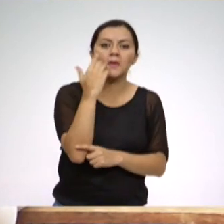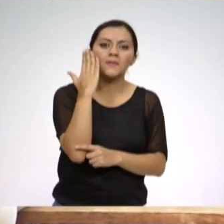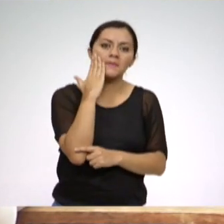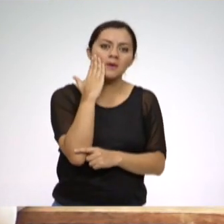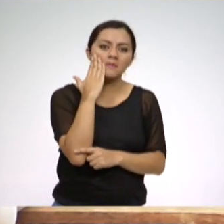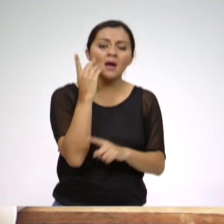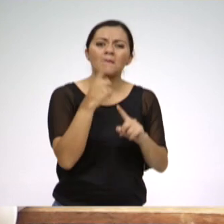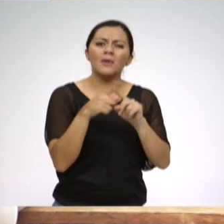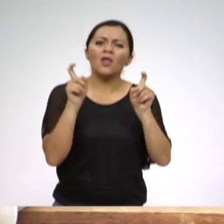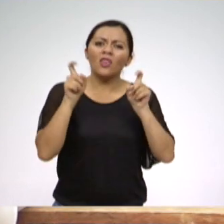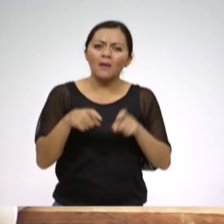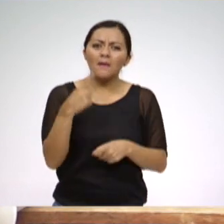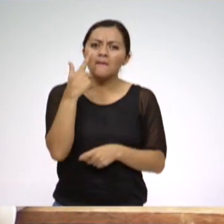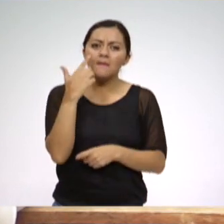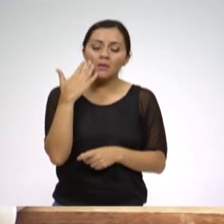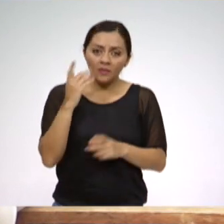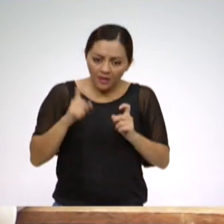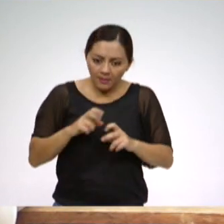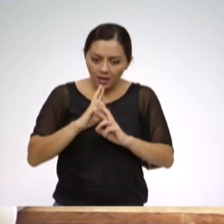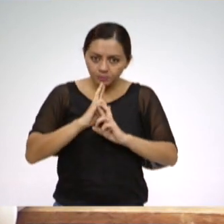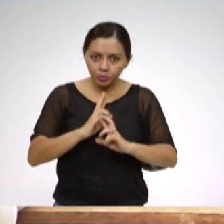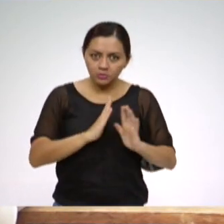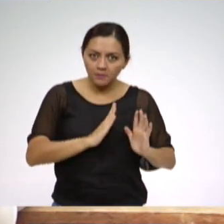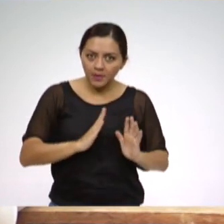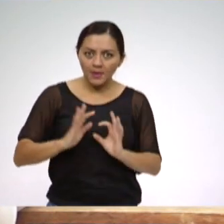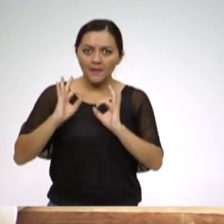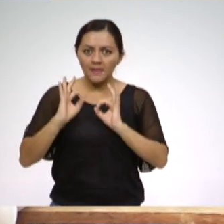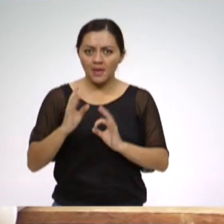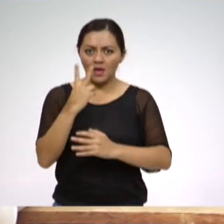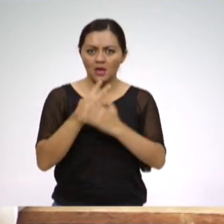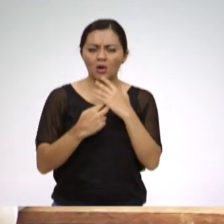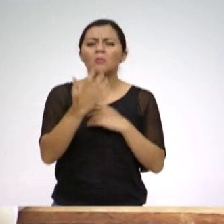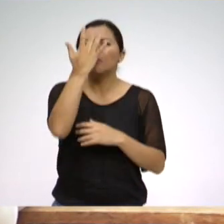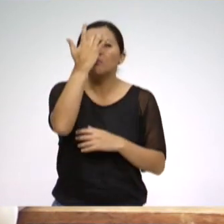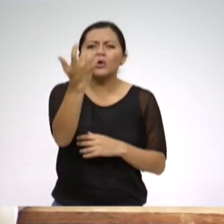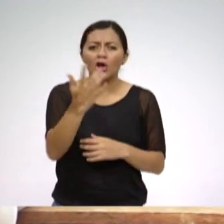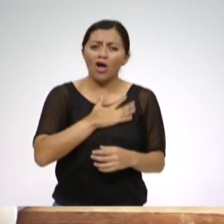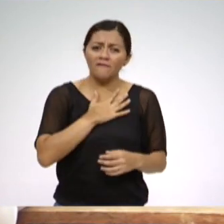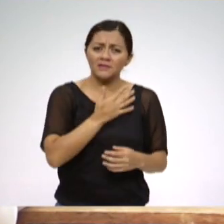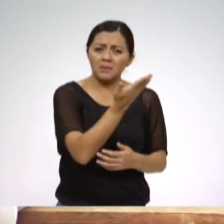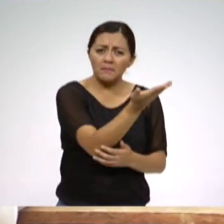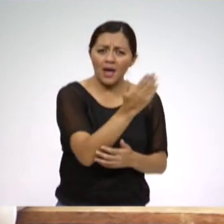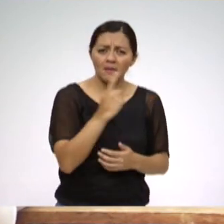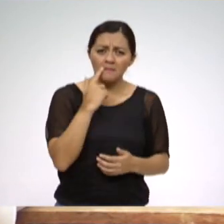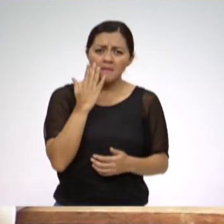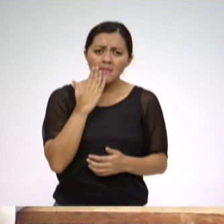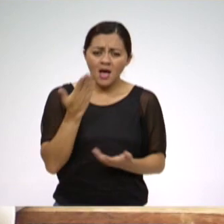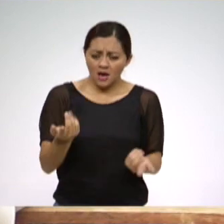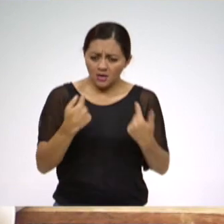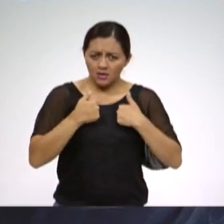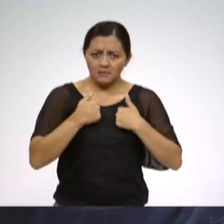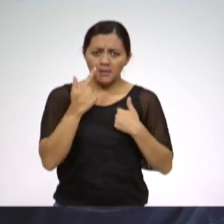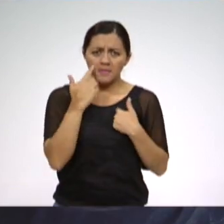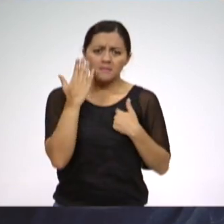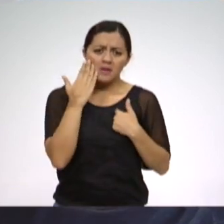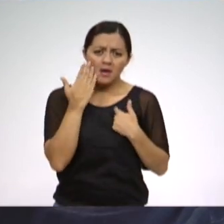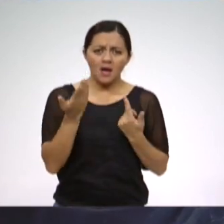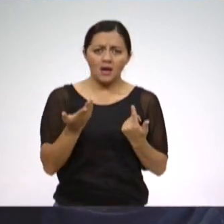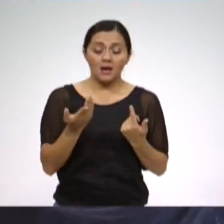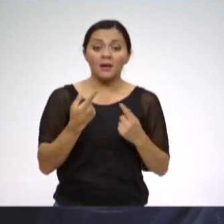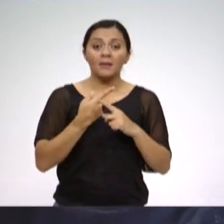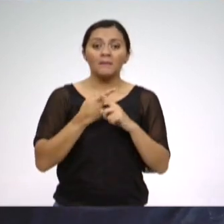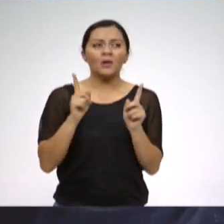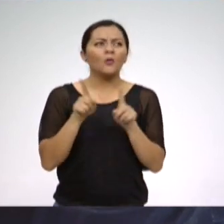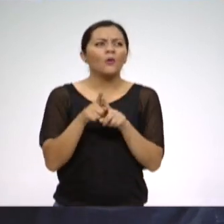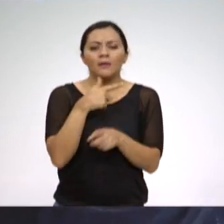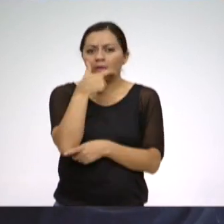tendría que tener esas respuestas para los hijos. ¿Por qué lo hacen? Porque tienen confianza con nosotros como papás, pero como que